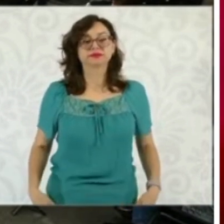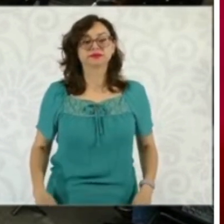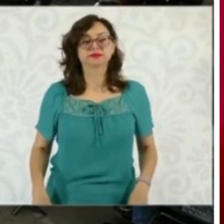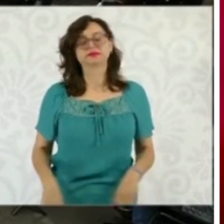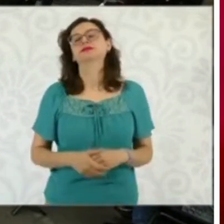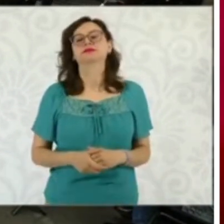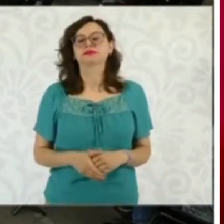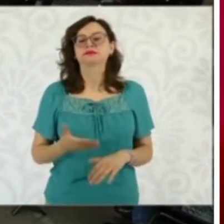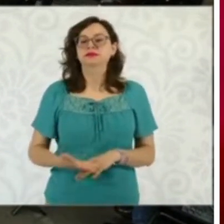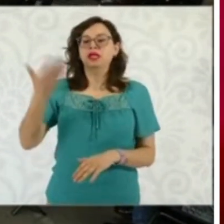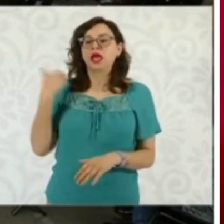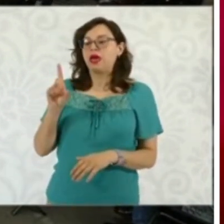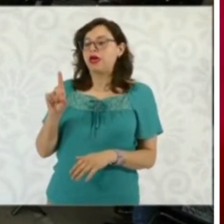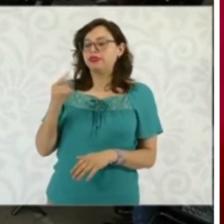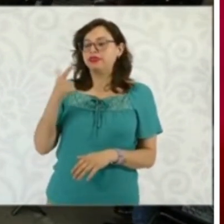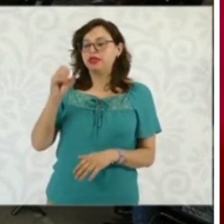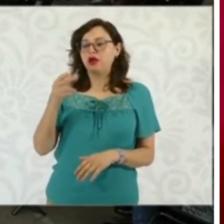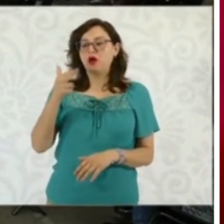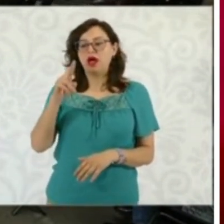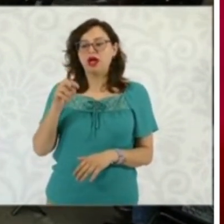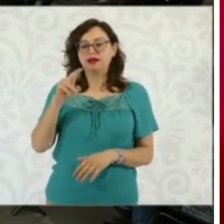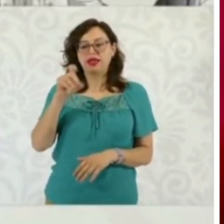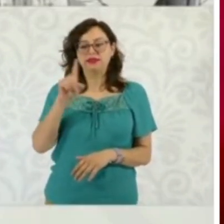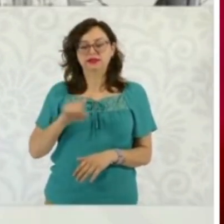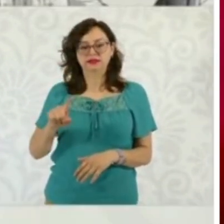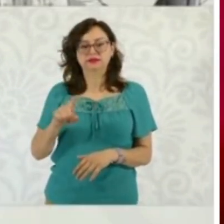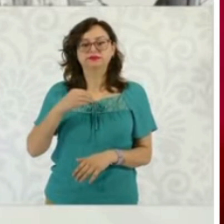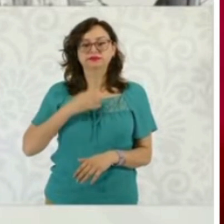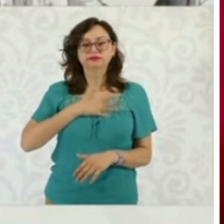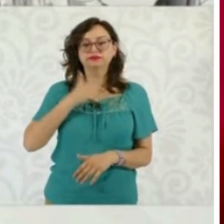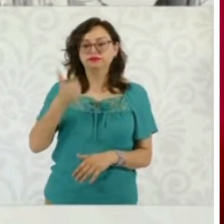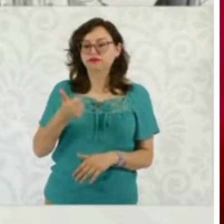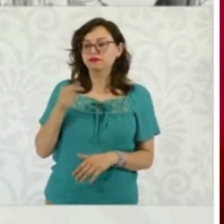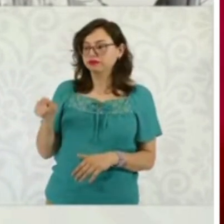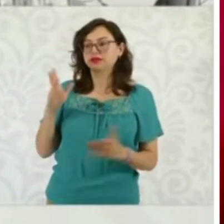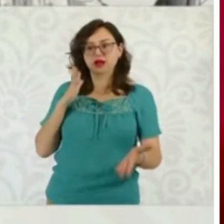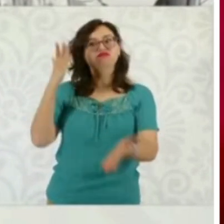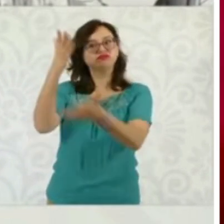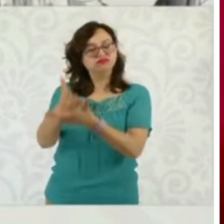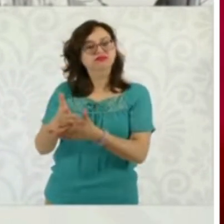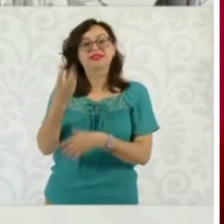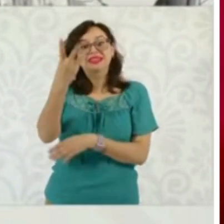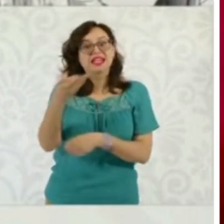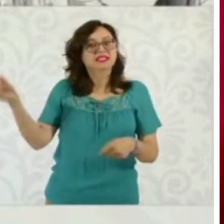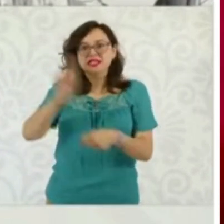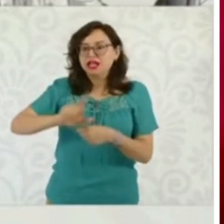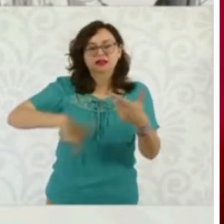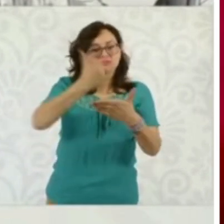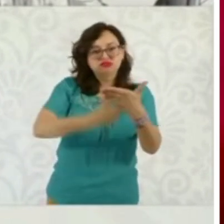Fue Diego Hernández, que es el compañero de Bienestar de la Ciudad de México, a hacer el censo. Fueron 3 días, creo que estuvo ahí para poder hacer el